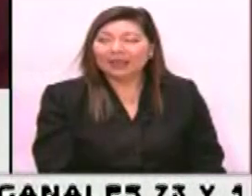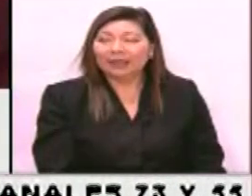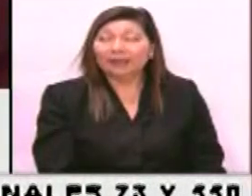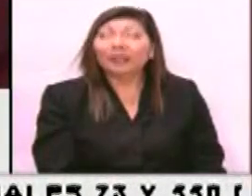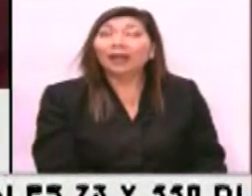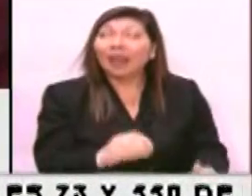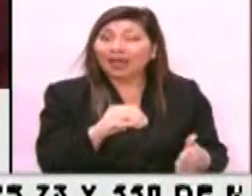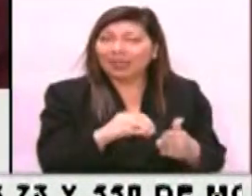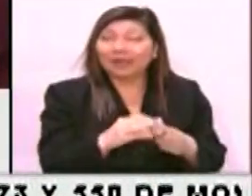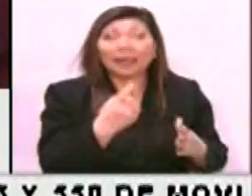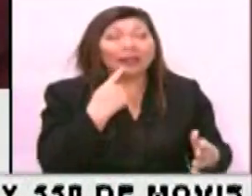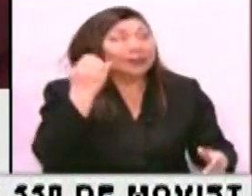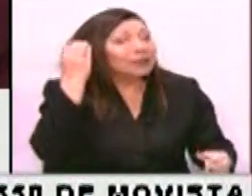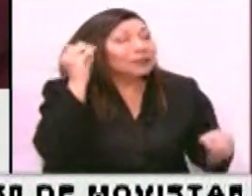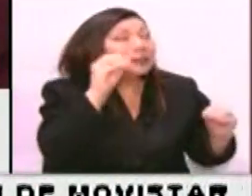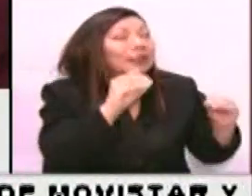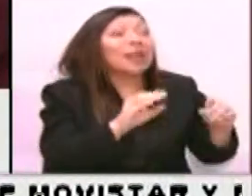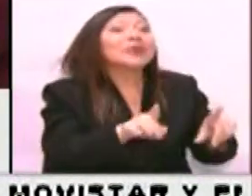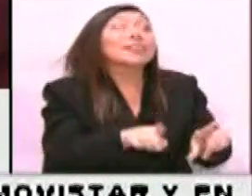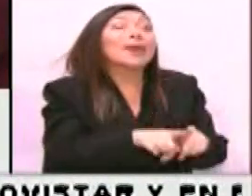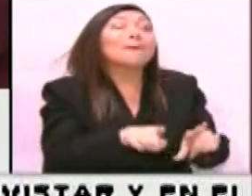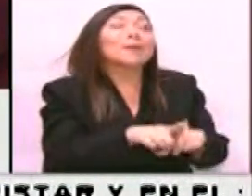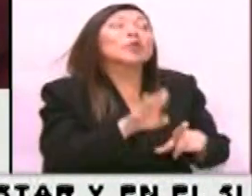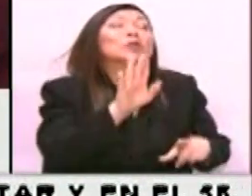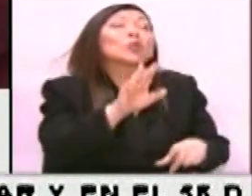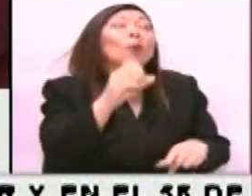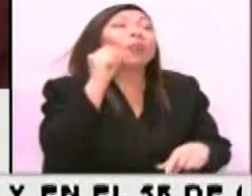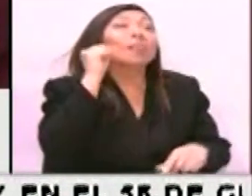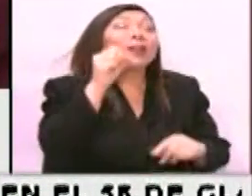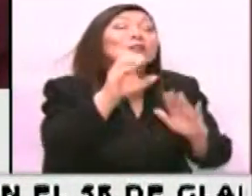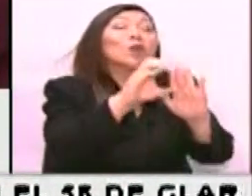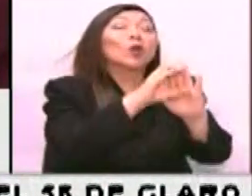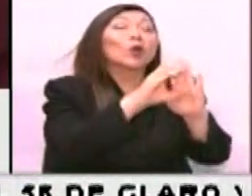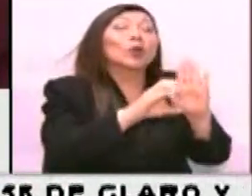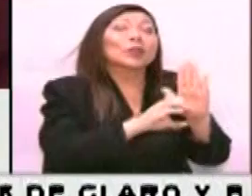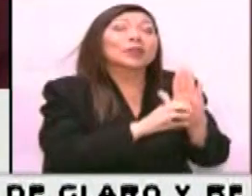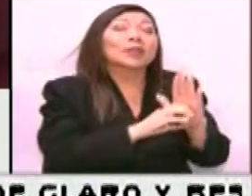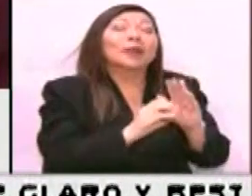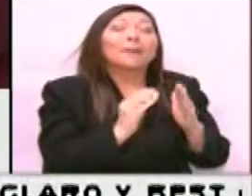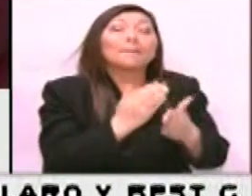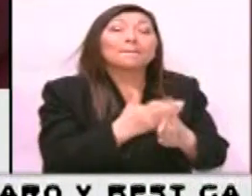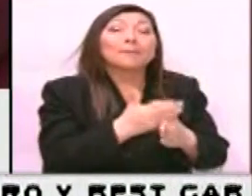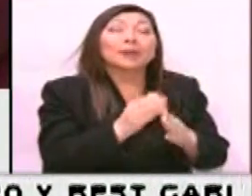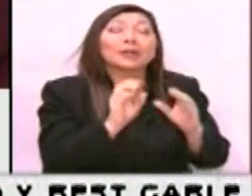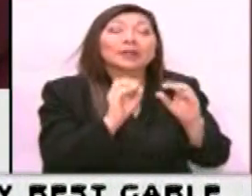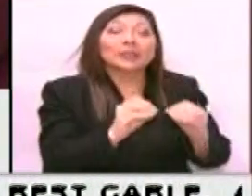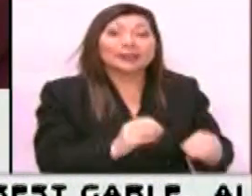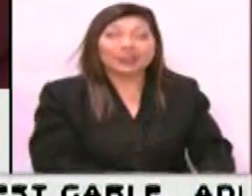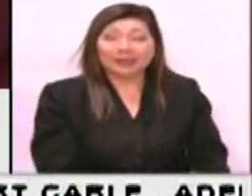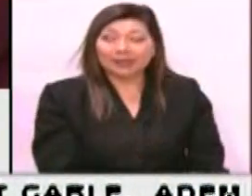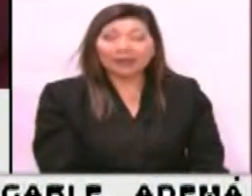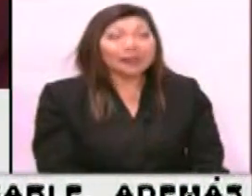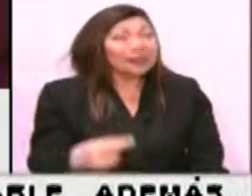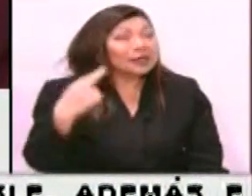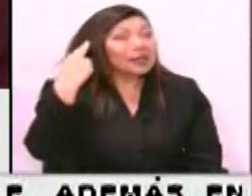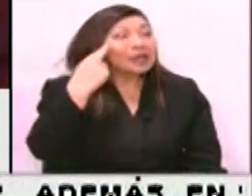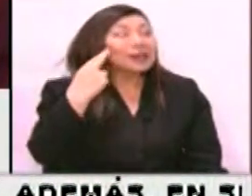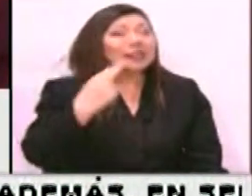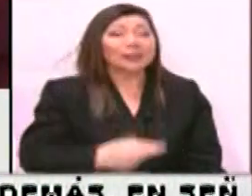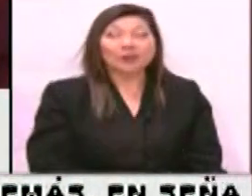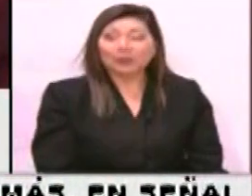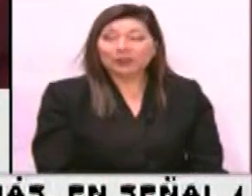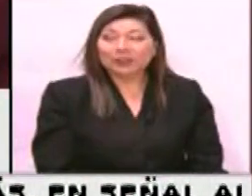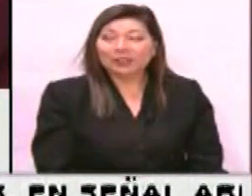Hay que aplicar los criterios que también son del derecho constitucional de proporcionalidad y